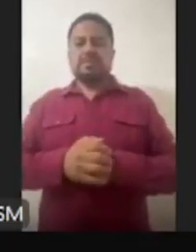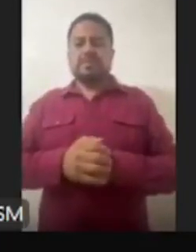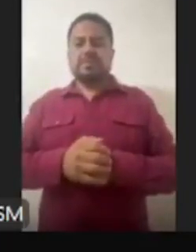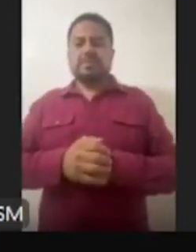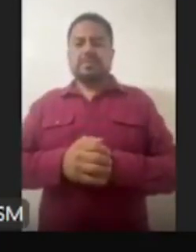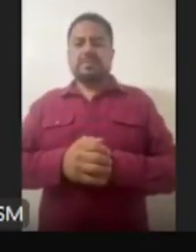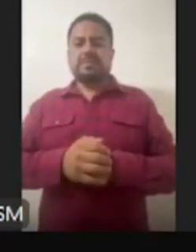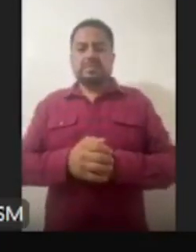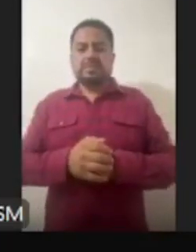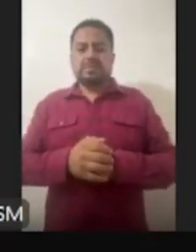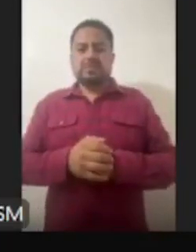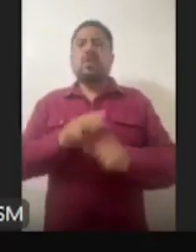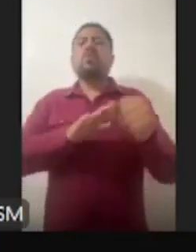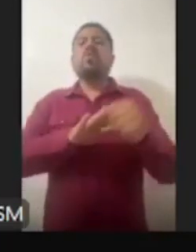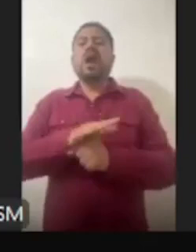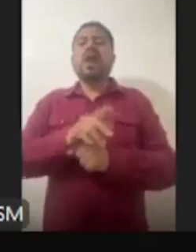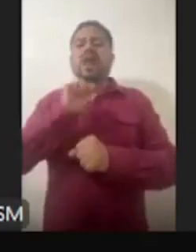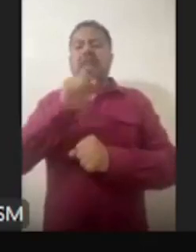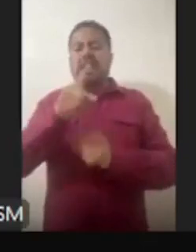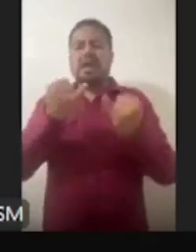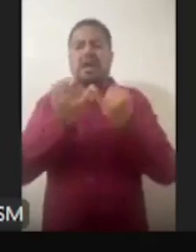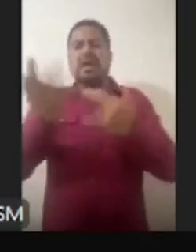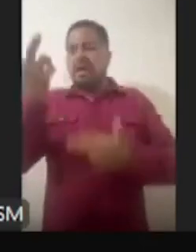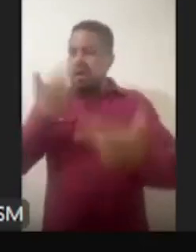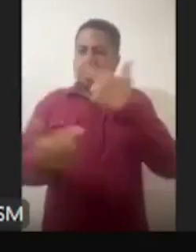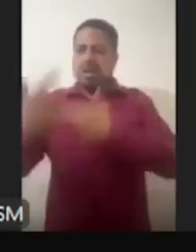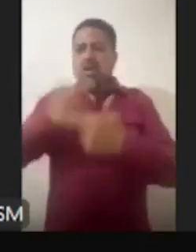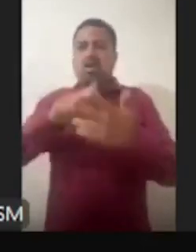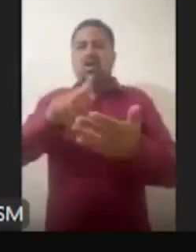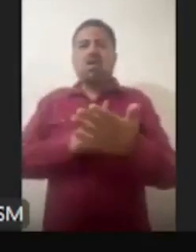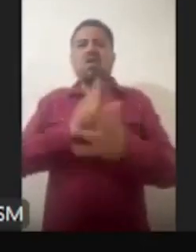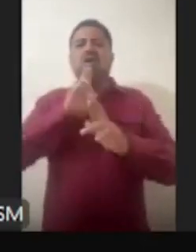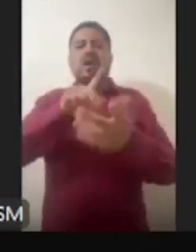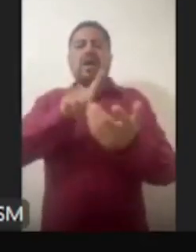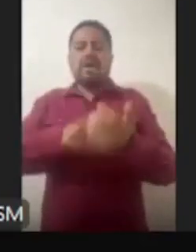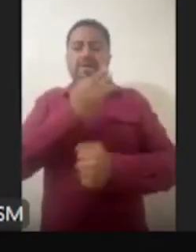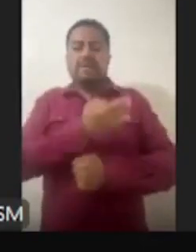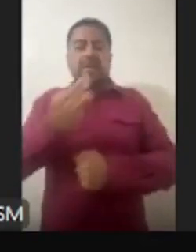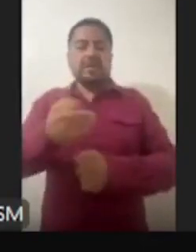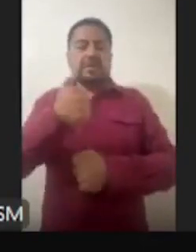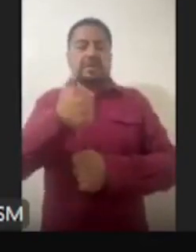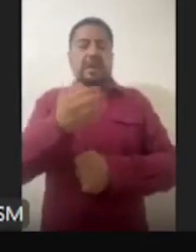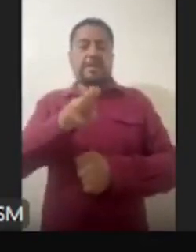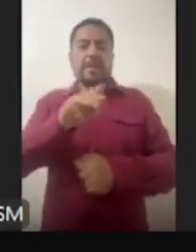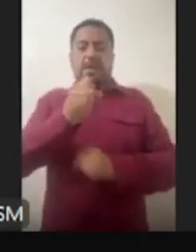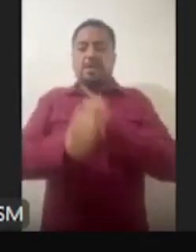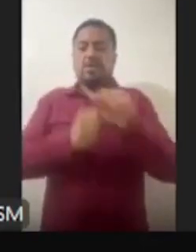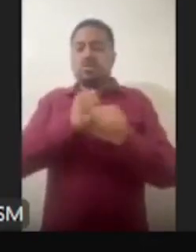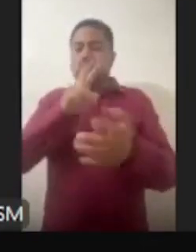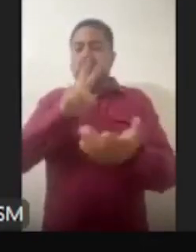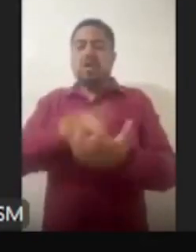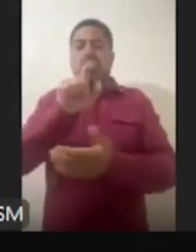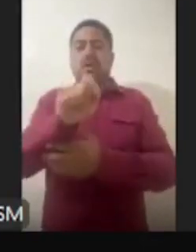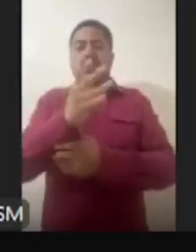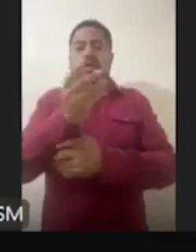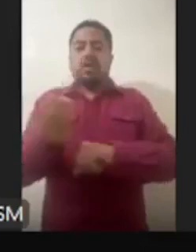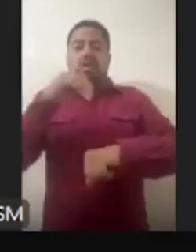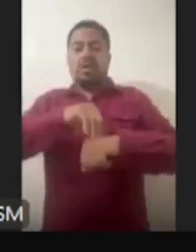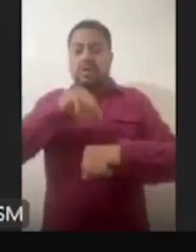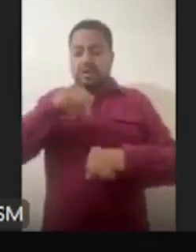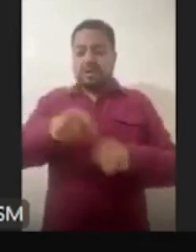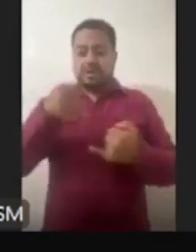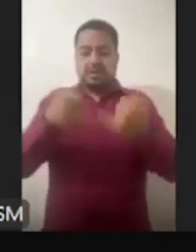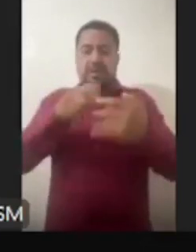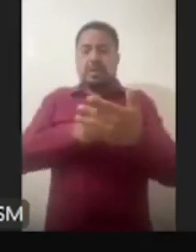en la que resolvió revocar la resolución de fecha 6 de mayo del 2024, dictada por este órgano jurisdiccional en el juicio electoral